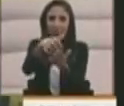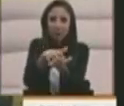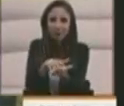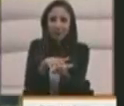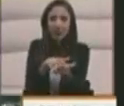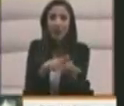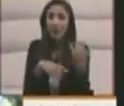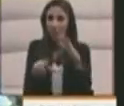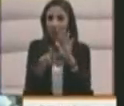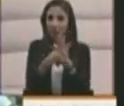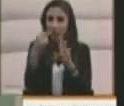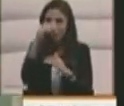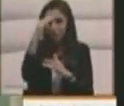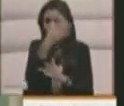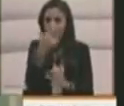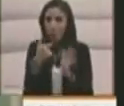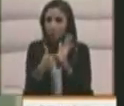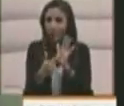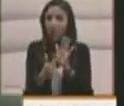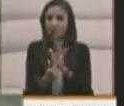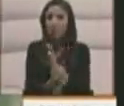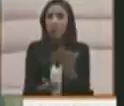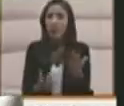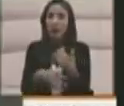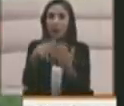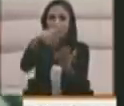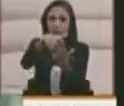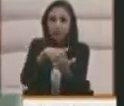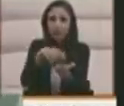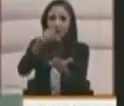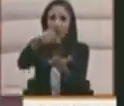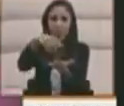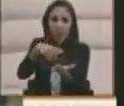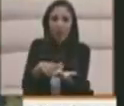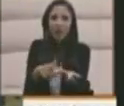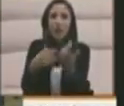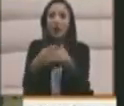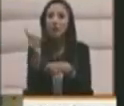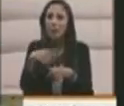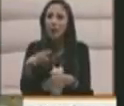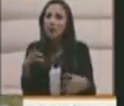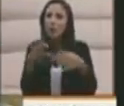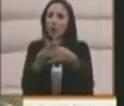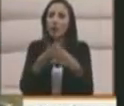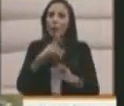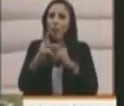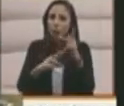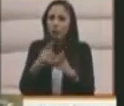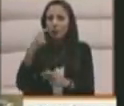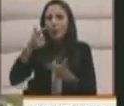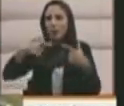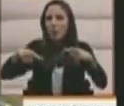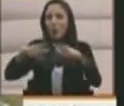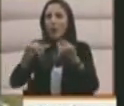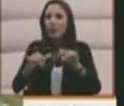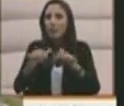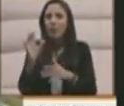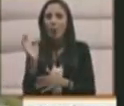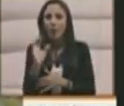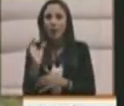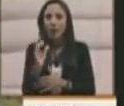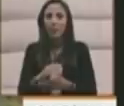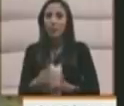ley y incorporarnos también a articular con otros productores que estamos aquí en la zona urbana y periurbana.